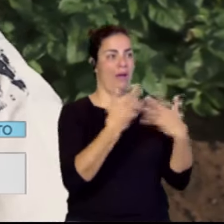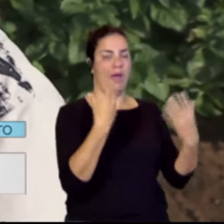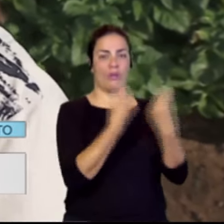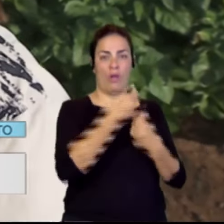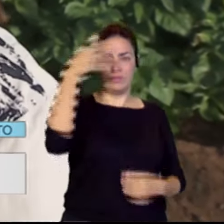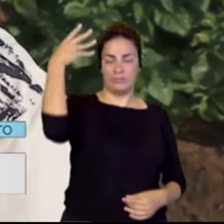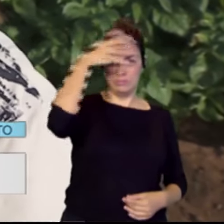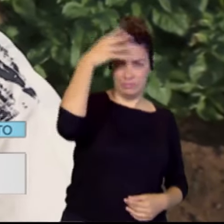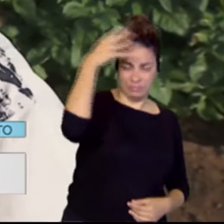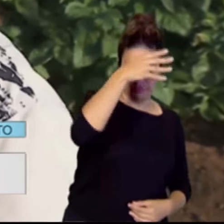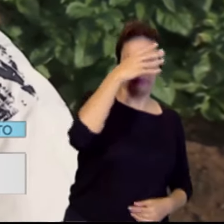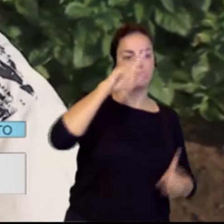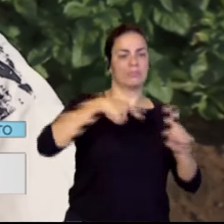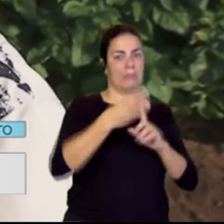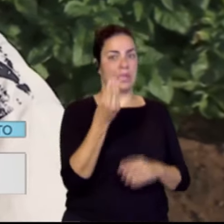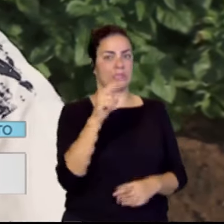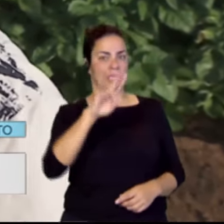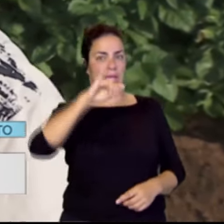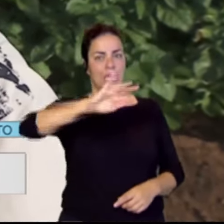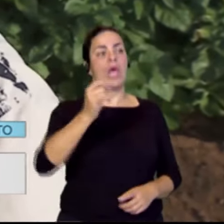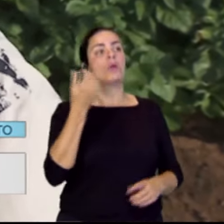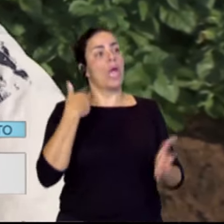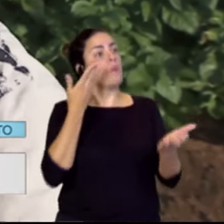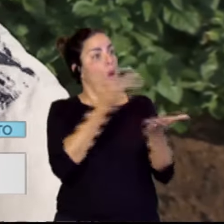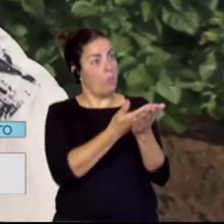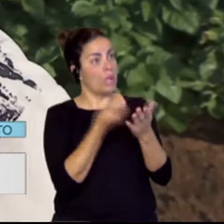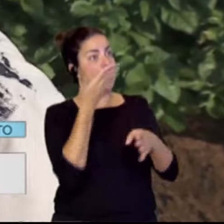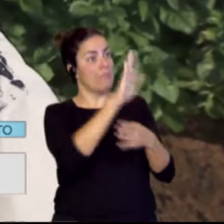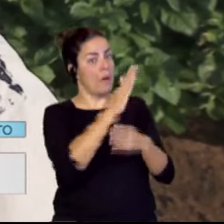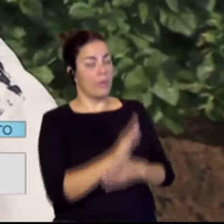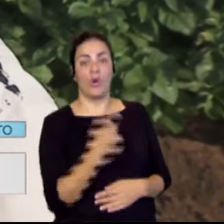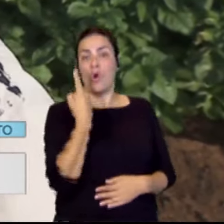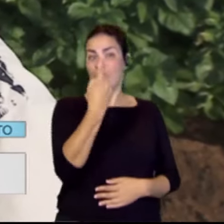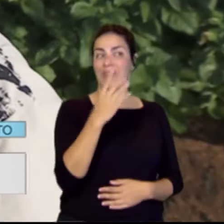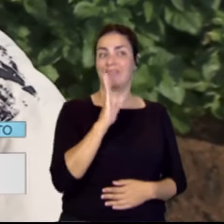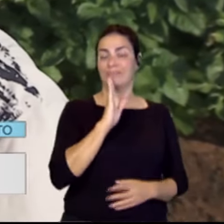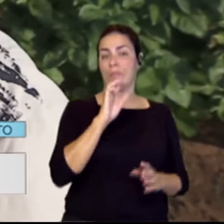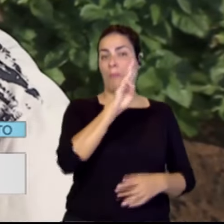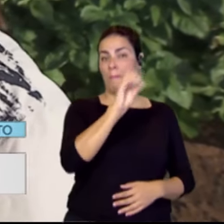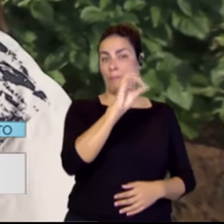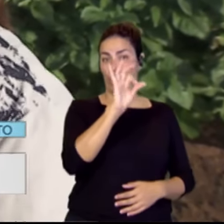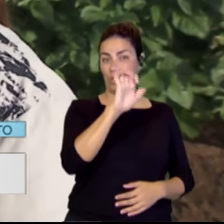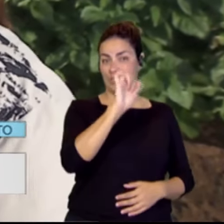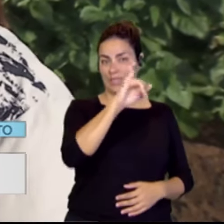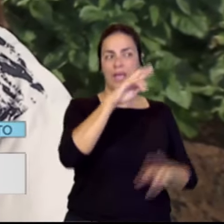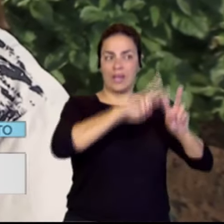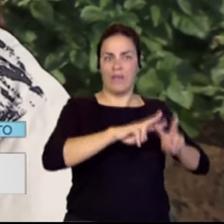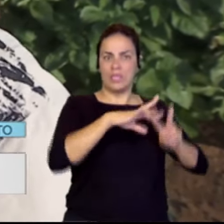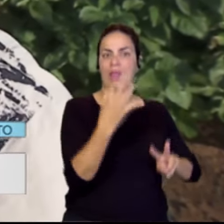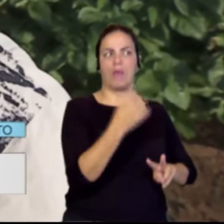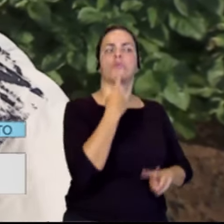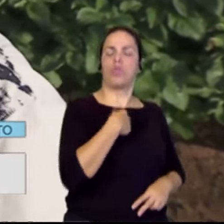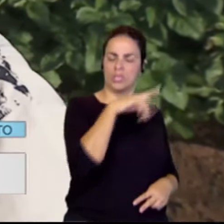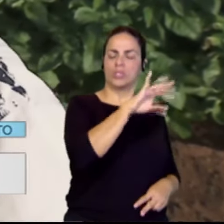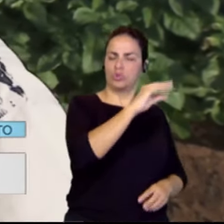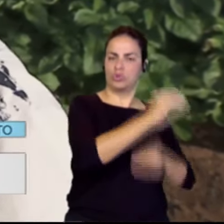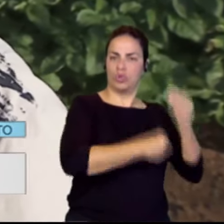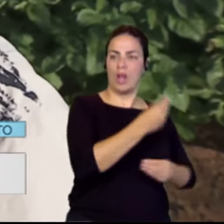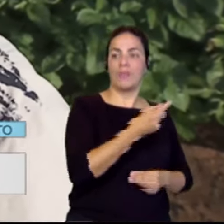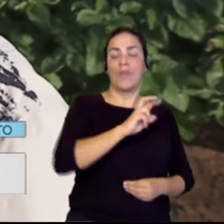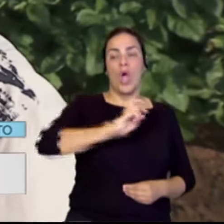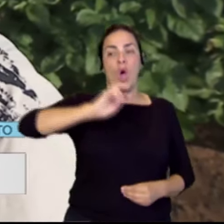Quintero Le hemos puesto unas cuantas propuestas y ya una era el Pos y que lo revisaran lo van a revisar otra era poner aranera los